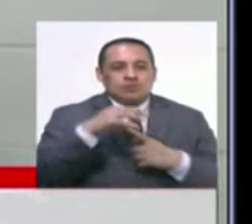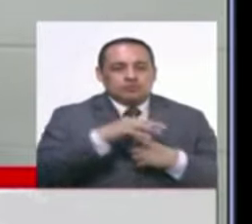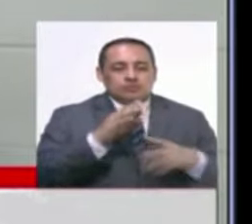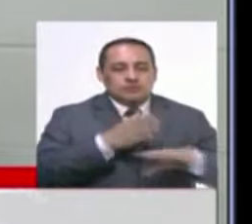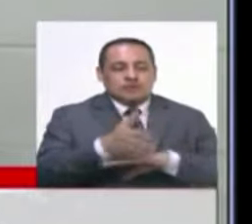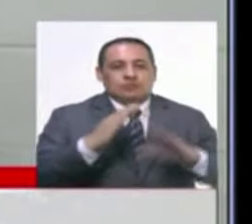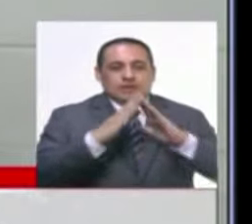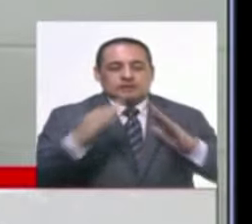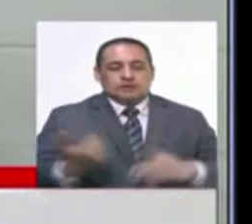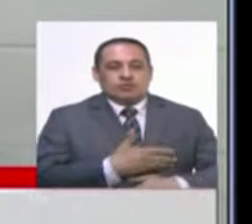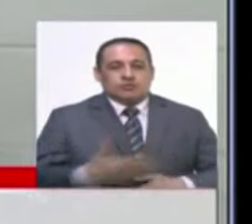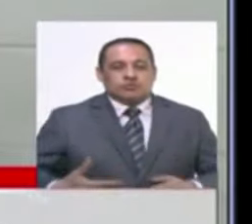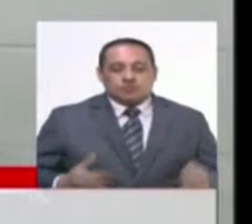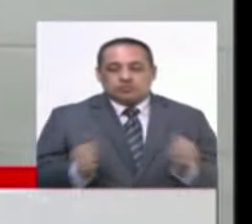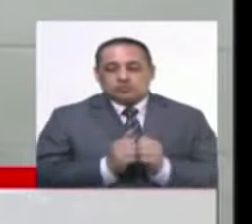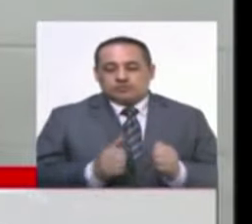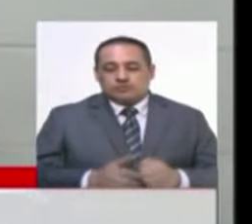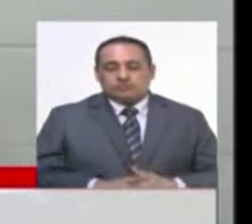entramos a Palacio de Gobierno juntos.